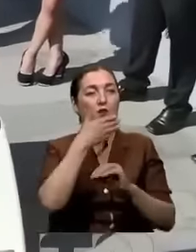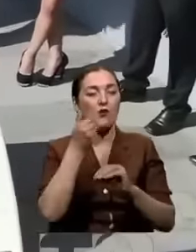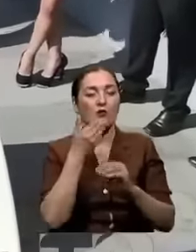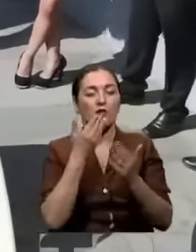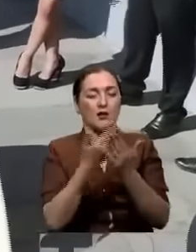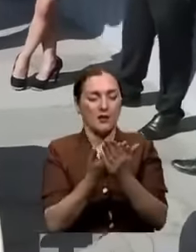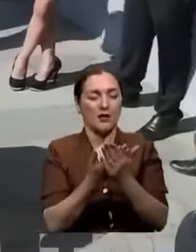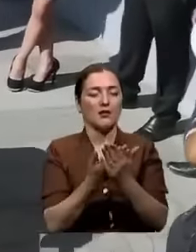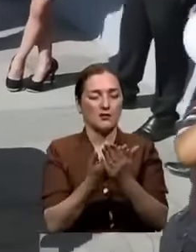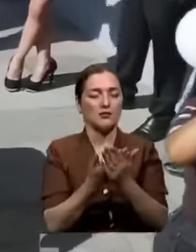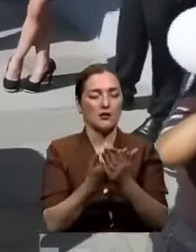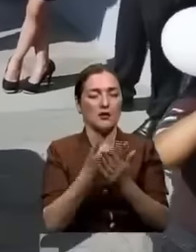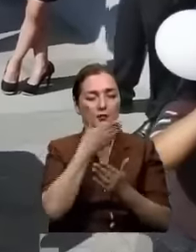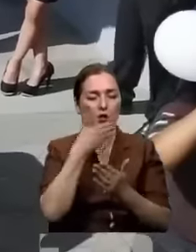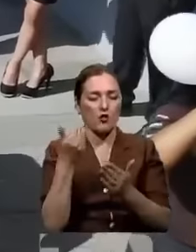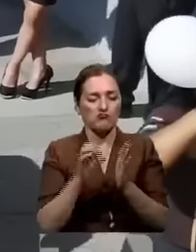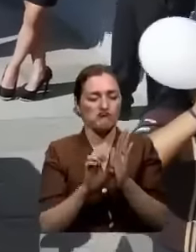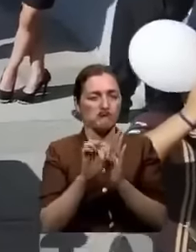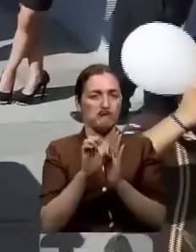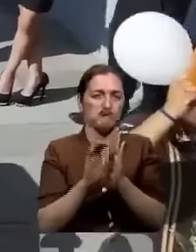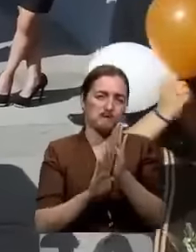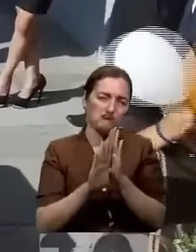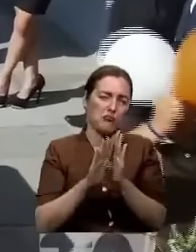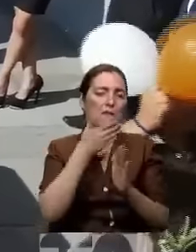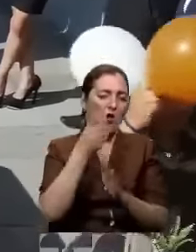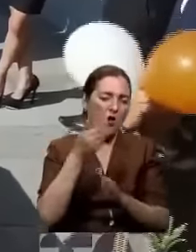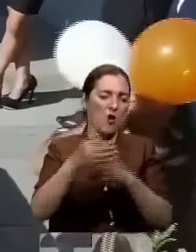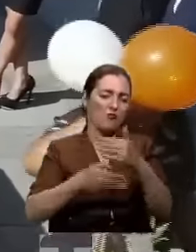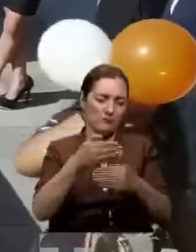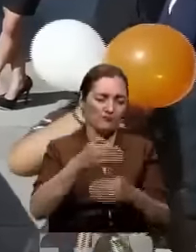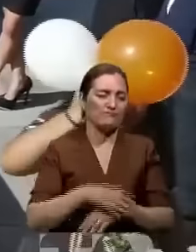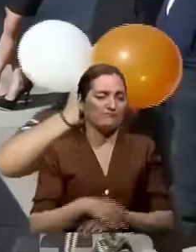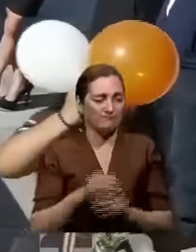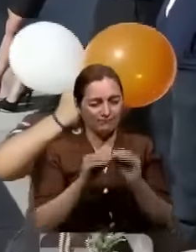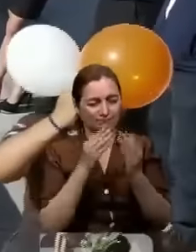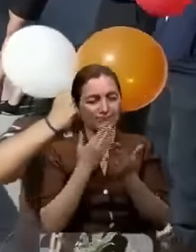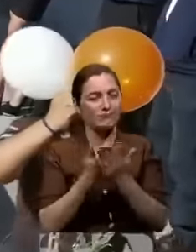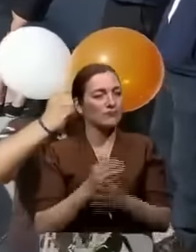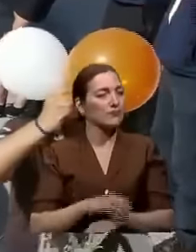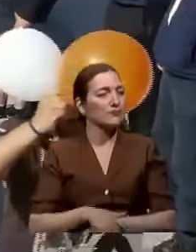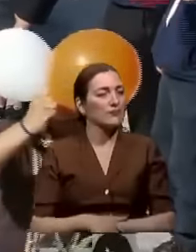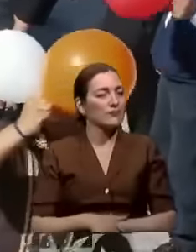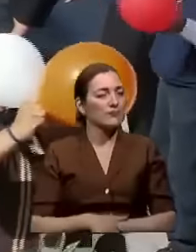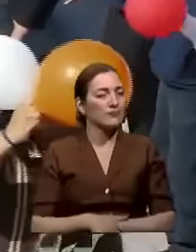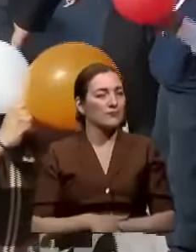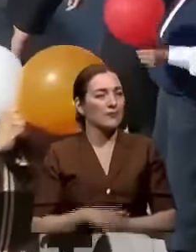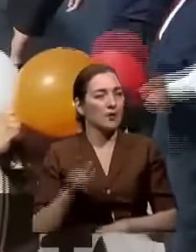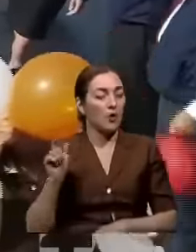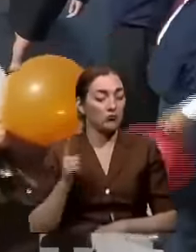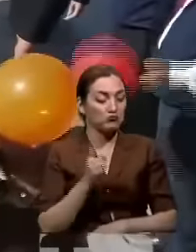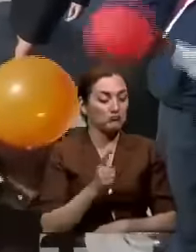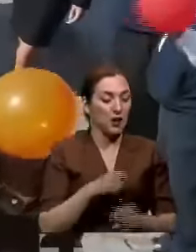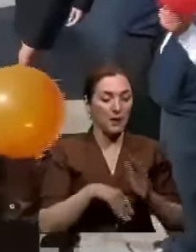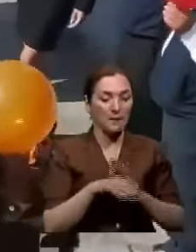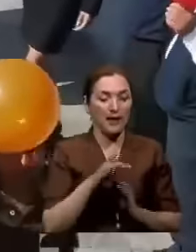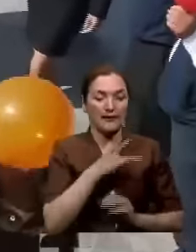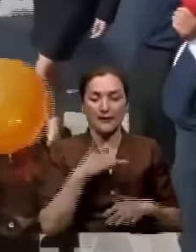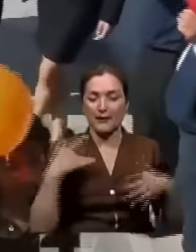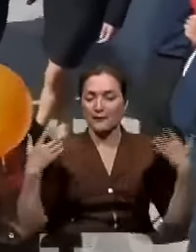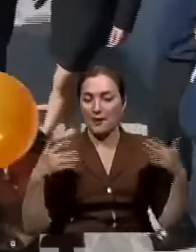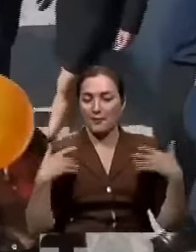seguimos trabajando. Esto es constante evolución y mejora, así es que vamos adelante también. Y lo bueno es que los clientes van a ser los más contentos.